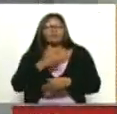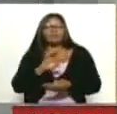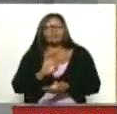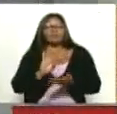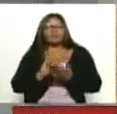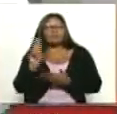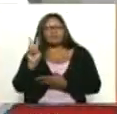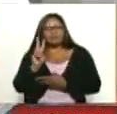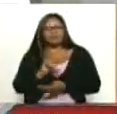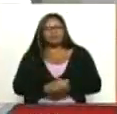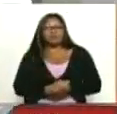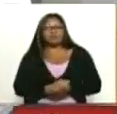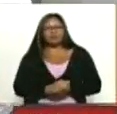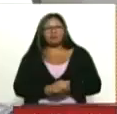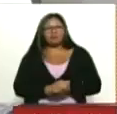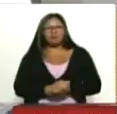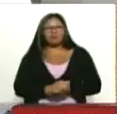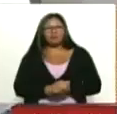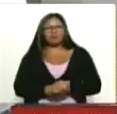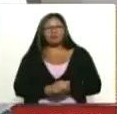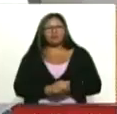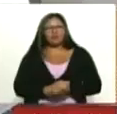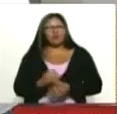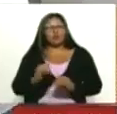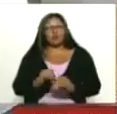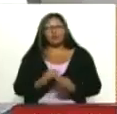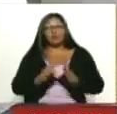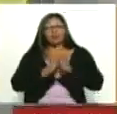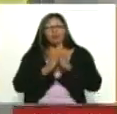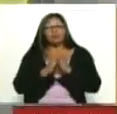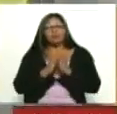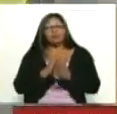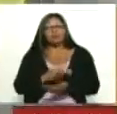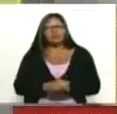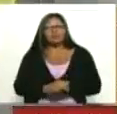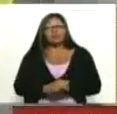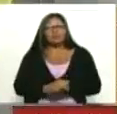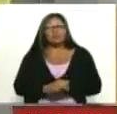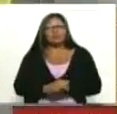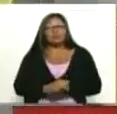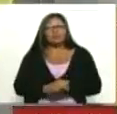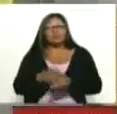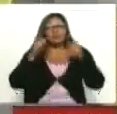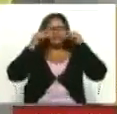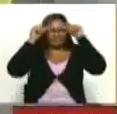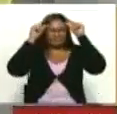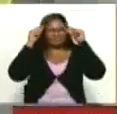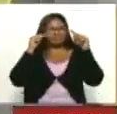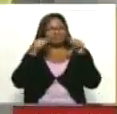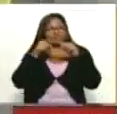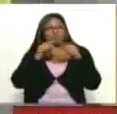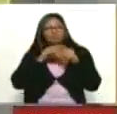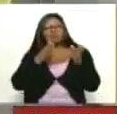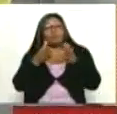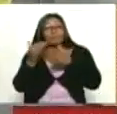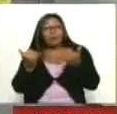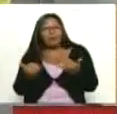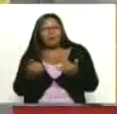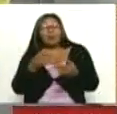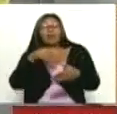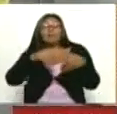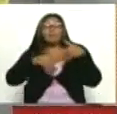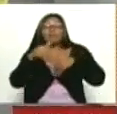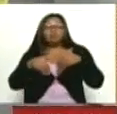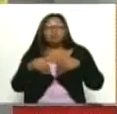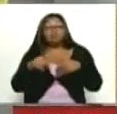UCB? No, de la Universidad Católica Andrés Bello. Ah, ok. Bueno, pero nosotros egresados de la UCB, para nosotros es de suma importancia esa actividad que se está desarrollando el día